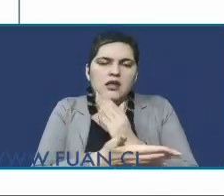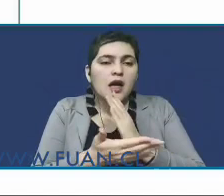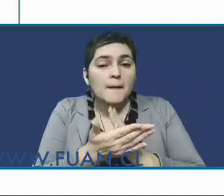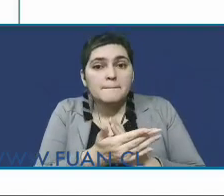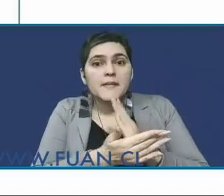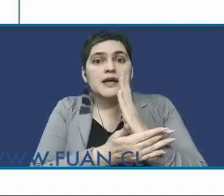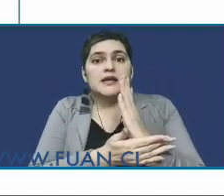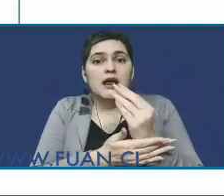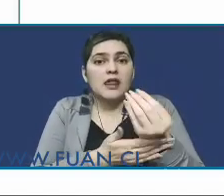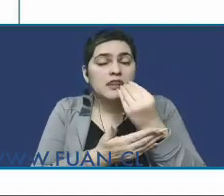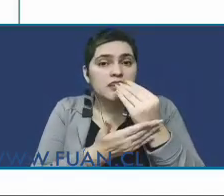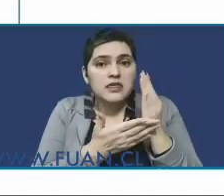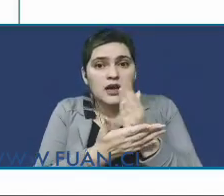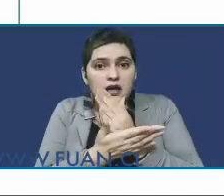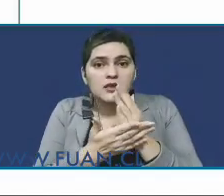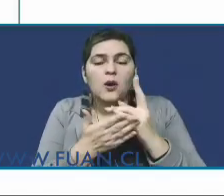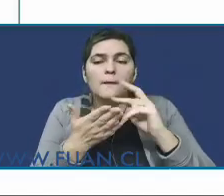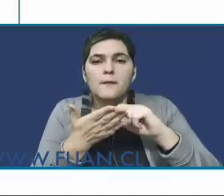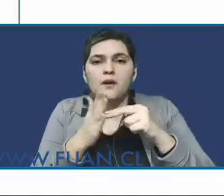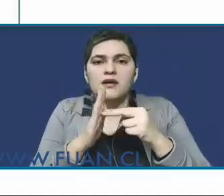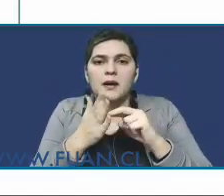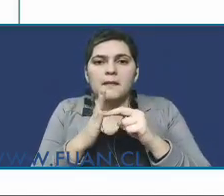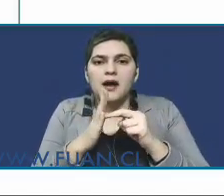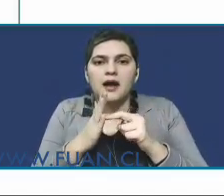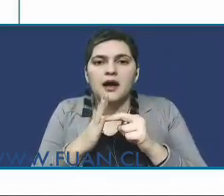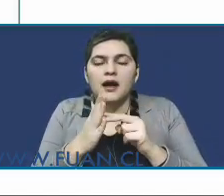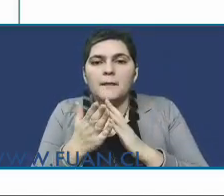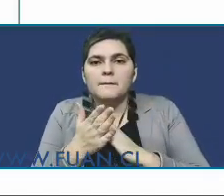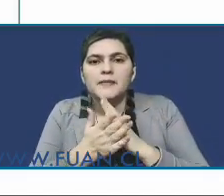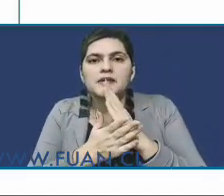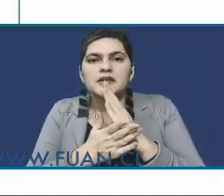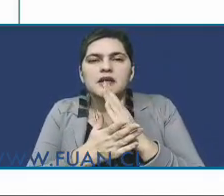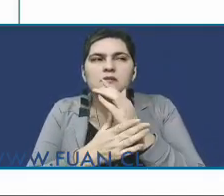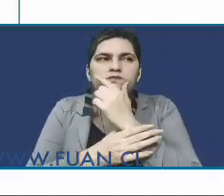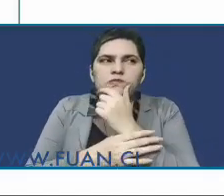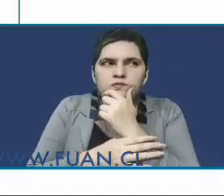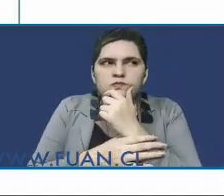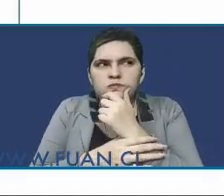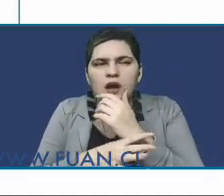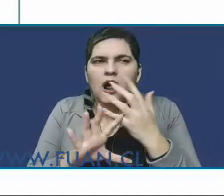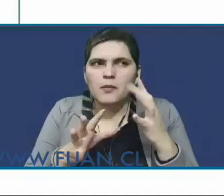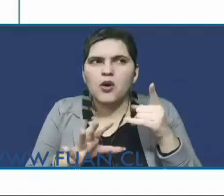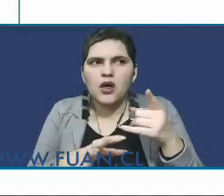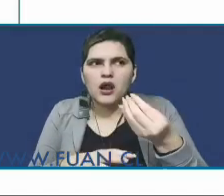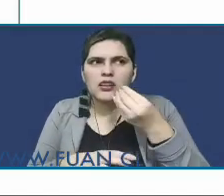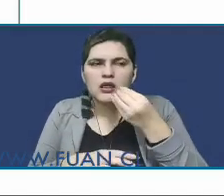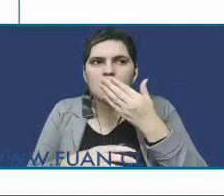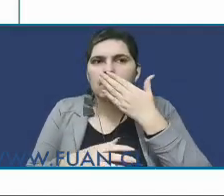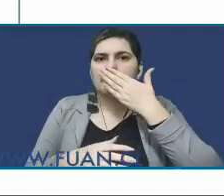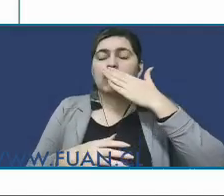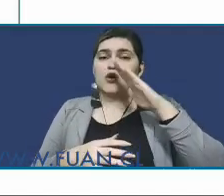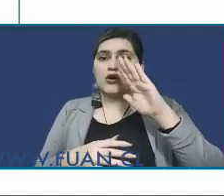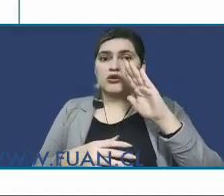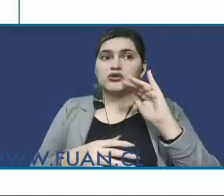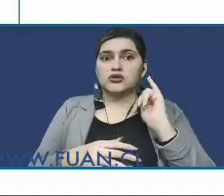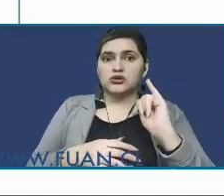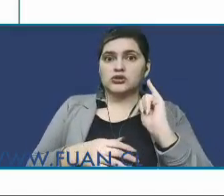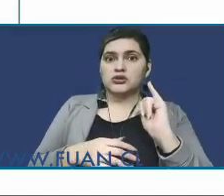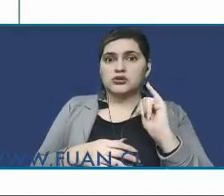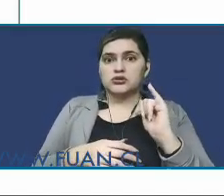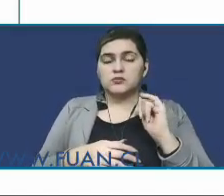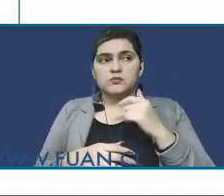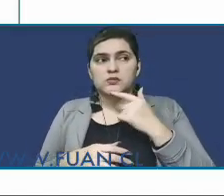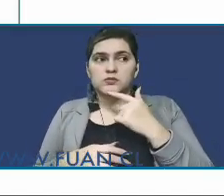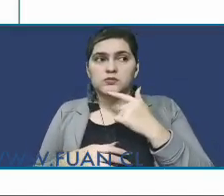el problema es de cuando empieza la especulación de que hacer esta dieta me va a mejorar mucha